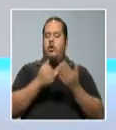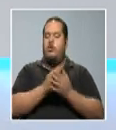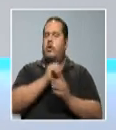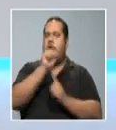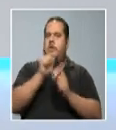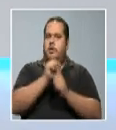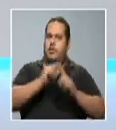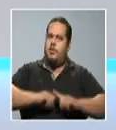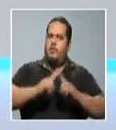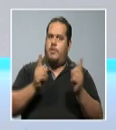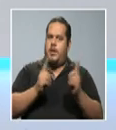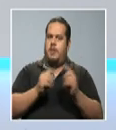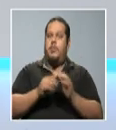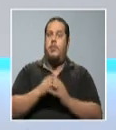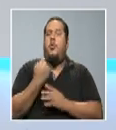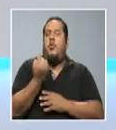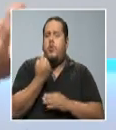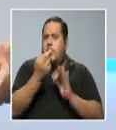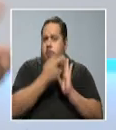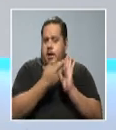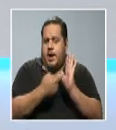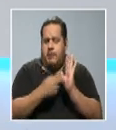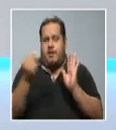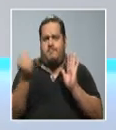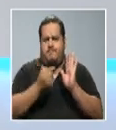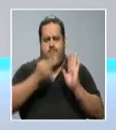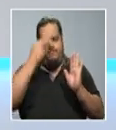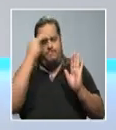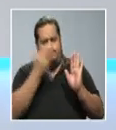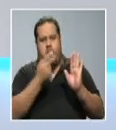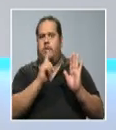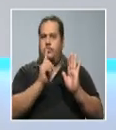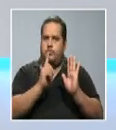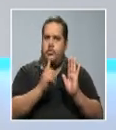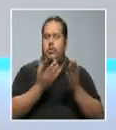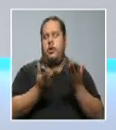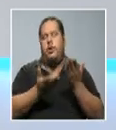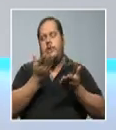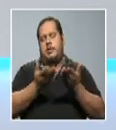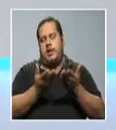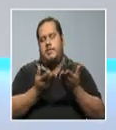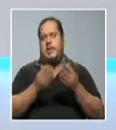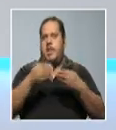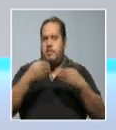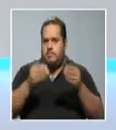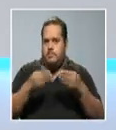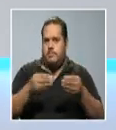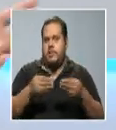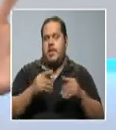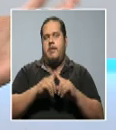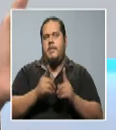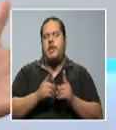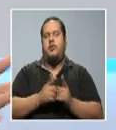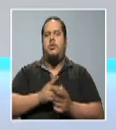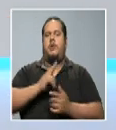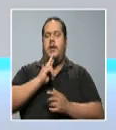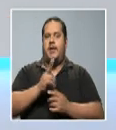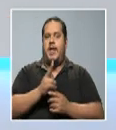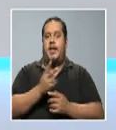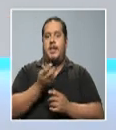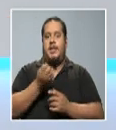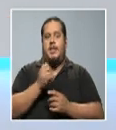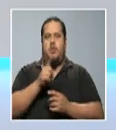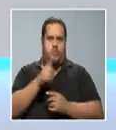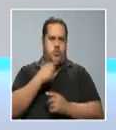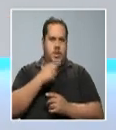una única regla para determinar si califico o no califico. Lo cierto es que estar manchado, como